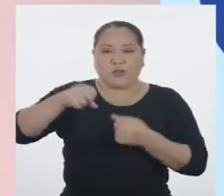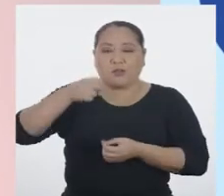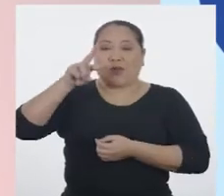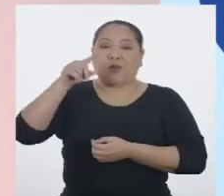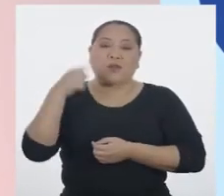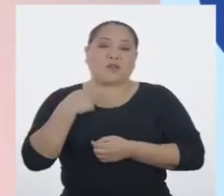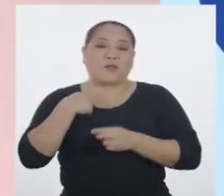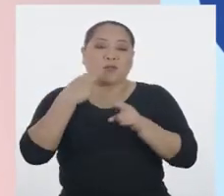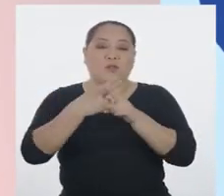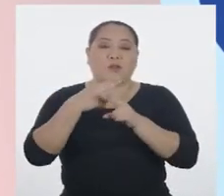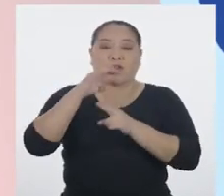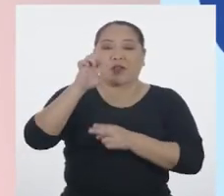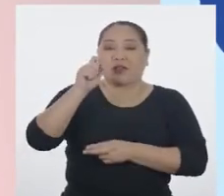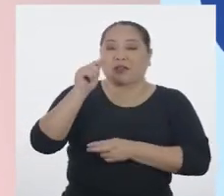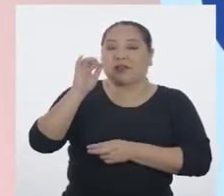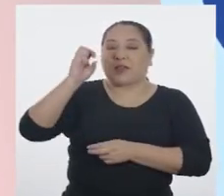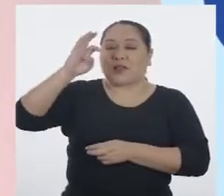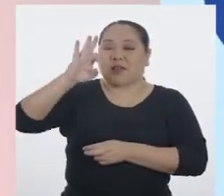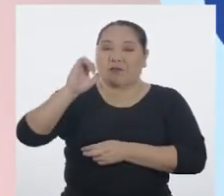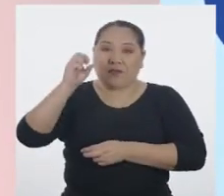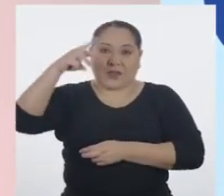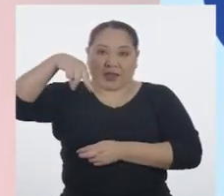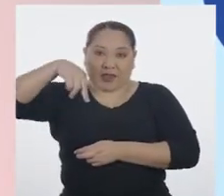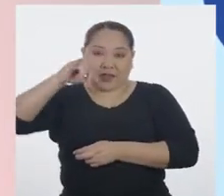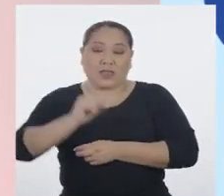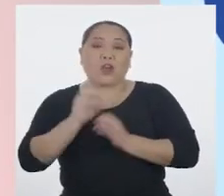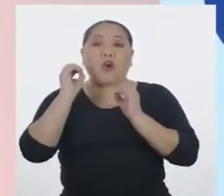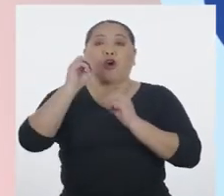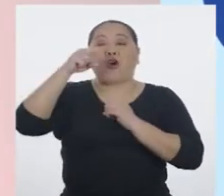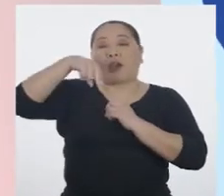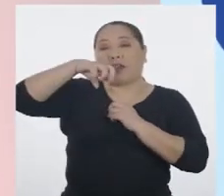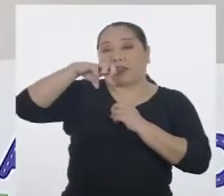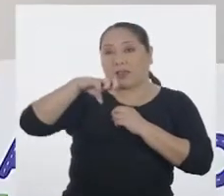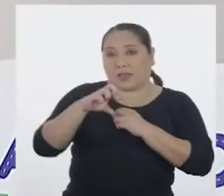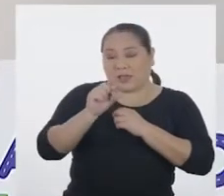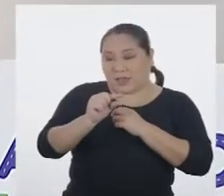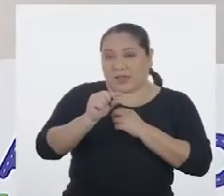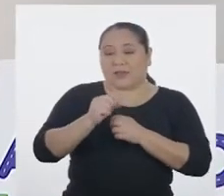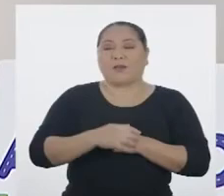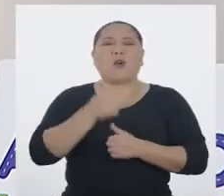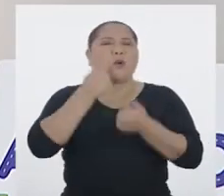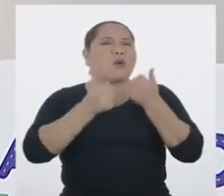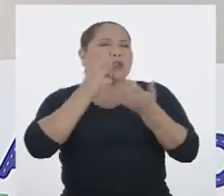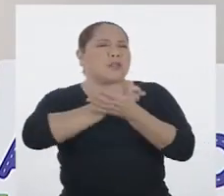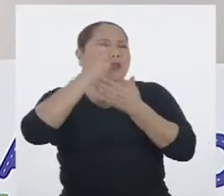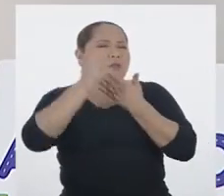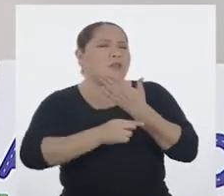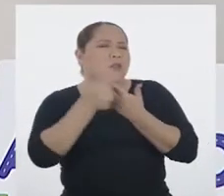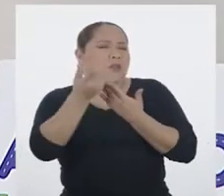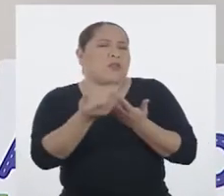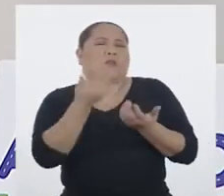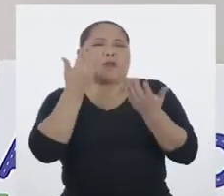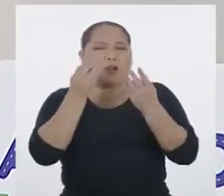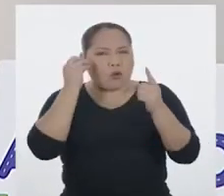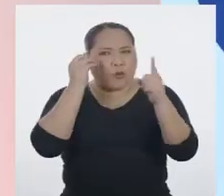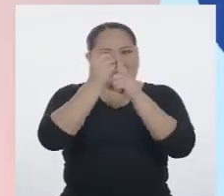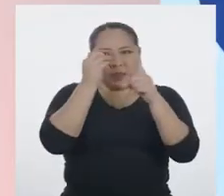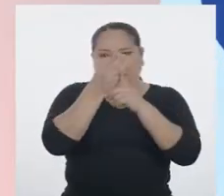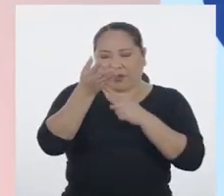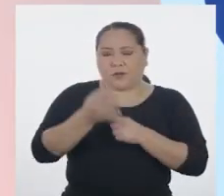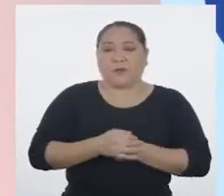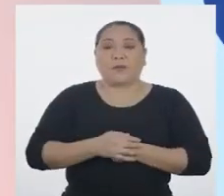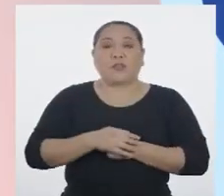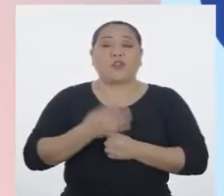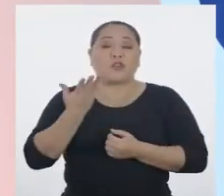Promoción 2021. Soy Stephanie Rentería de la ONG Juguete Pendiente. ¿Cuál es el objetivo del programa Abrigo Pendiente?